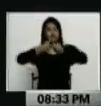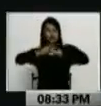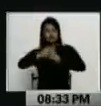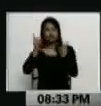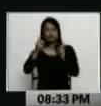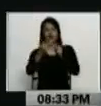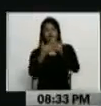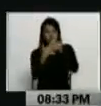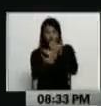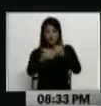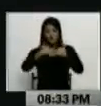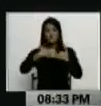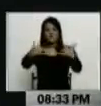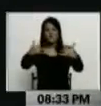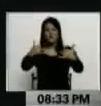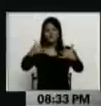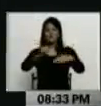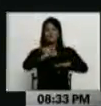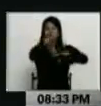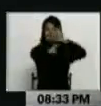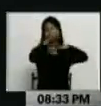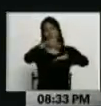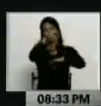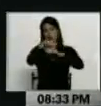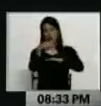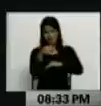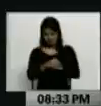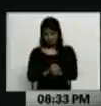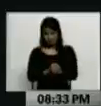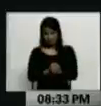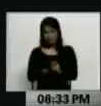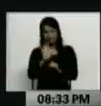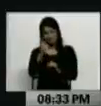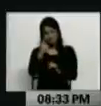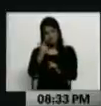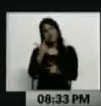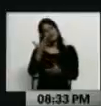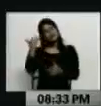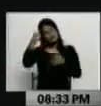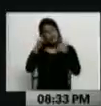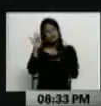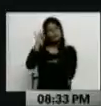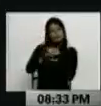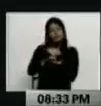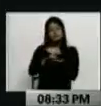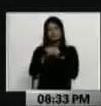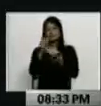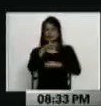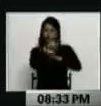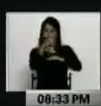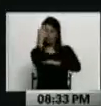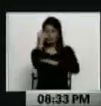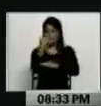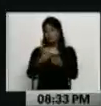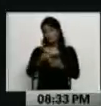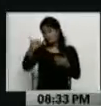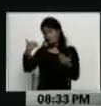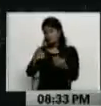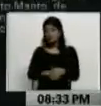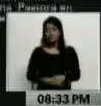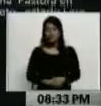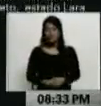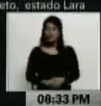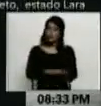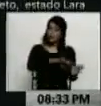parlamento fue la última vez que el comandante Chávez fue estuvo en el parlamento 13 de enero de